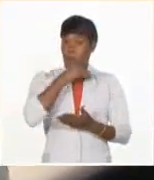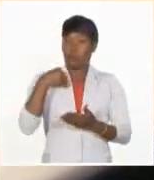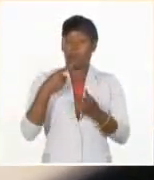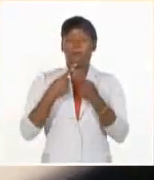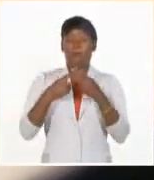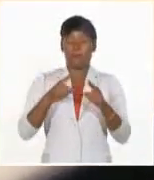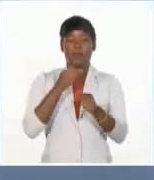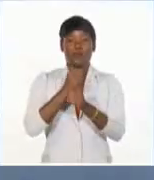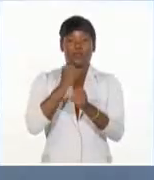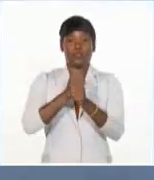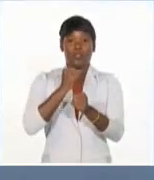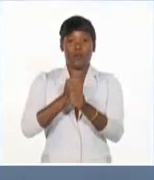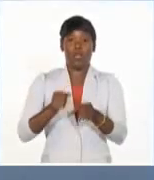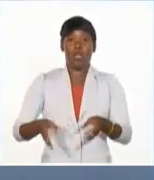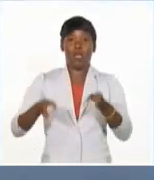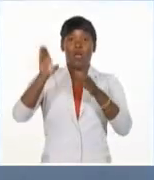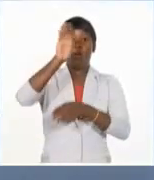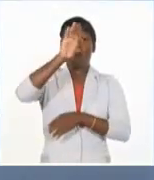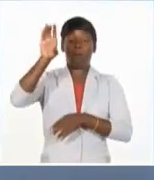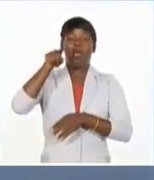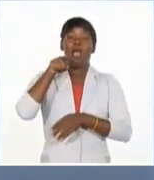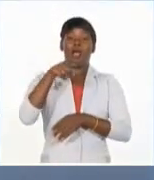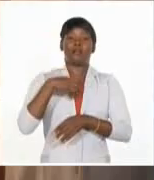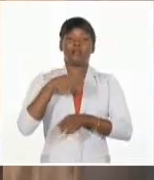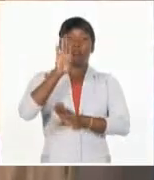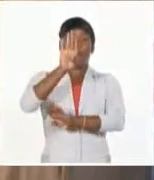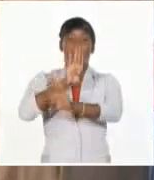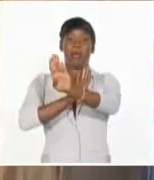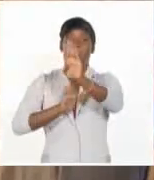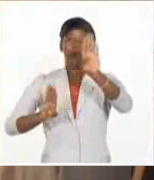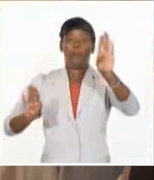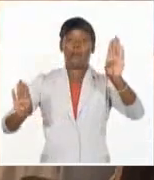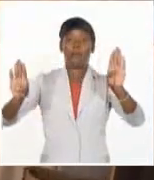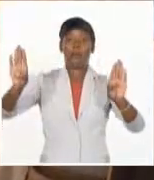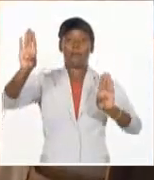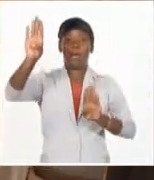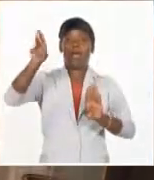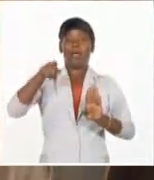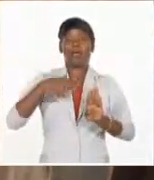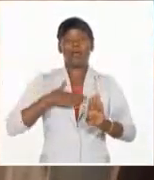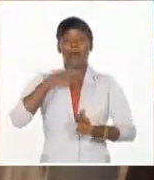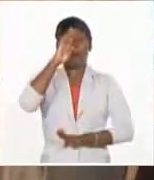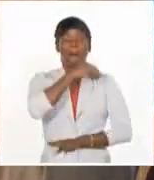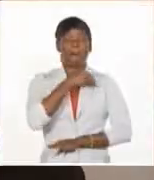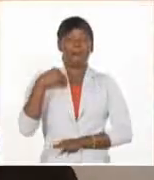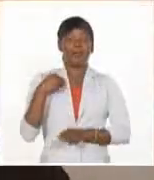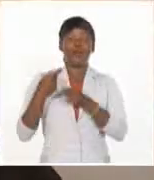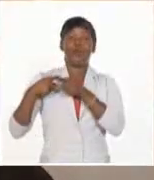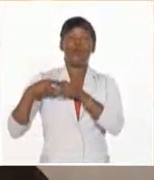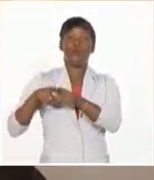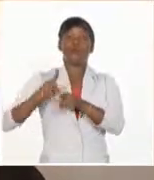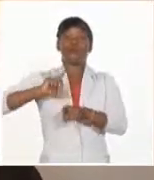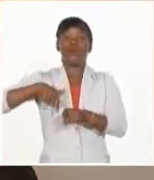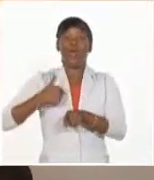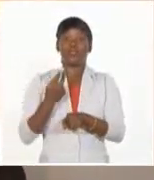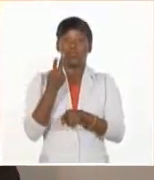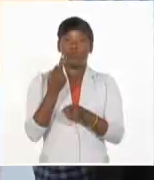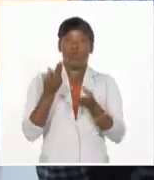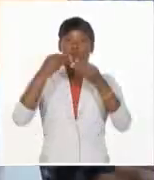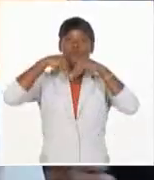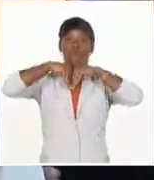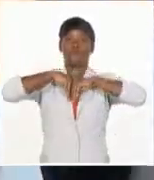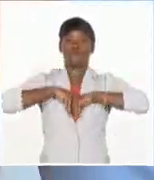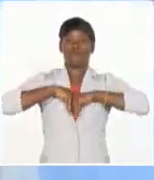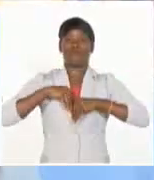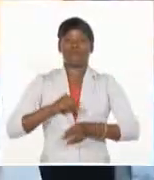estas 14 piezas de su primera exposición como médico y artista en las profundidades de la anatomía humana.